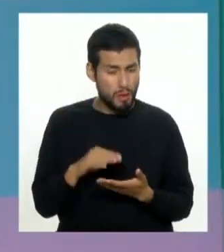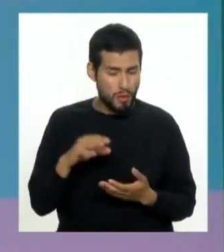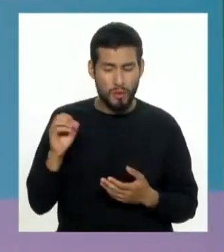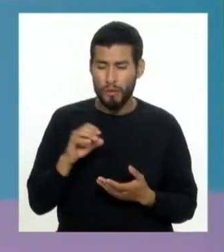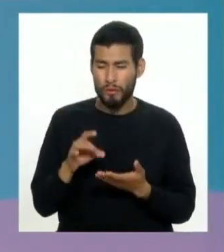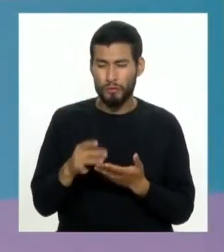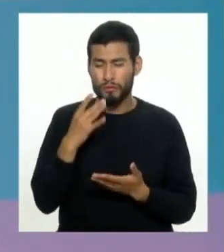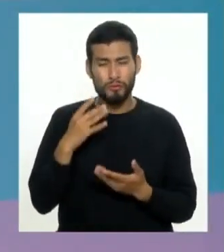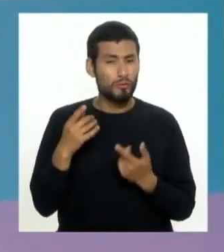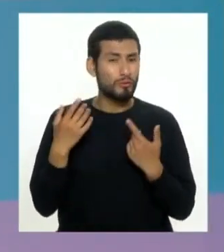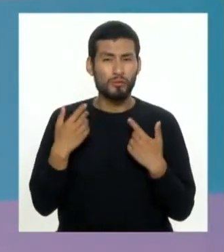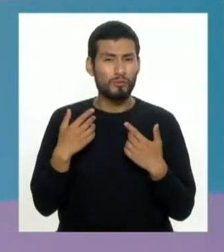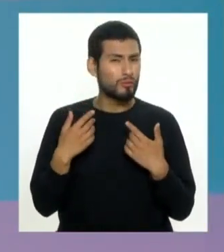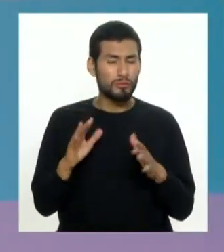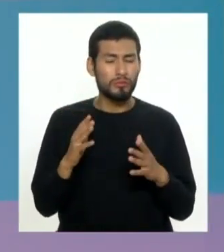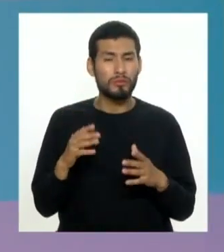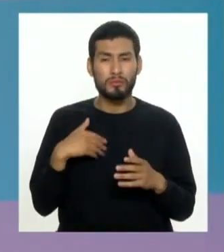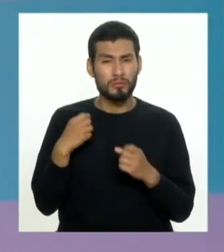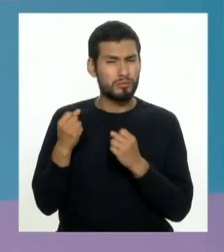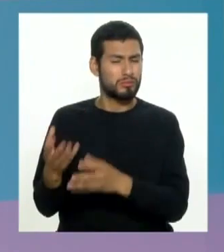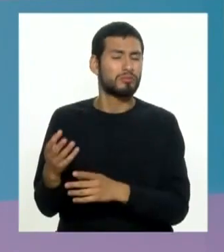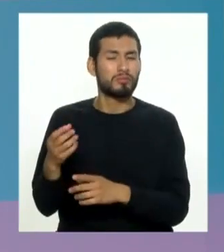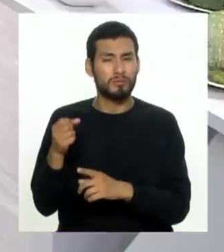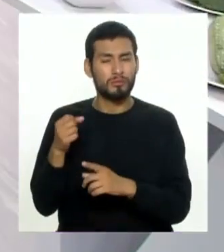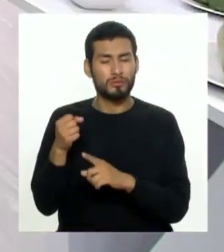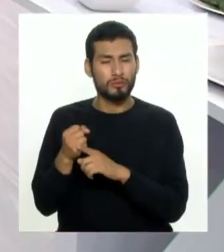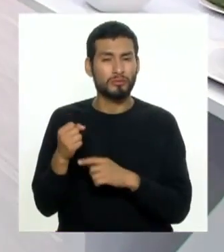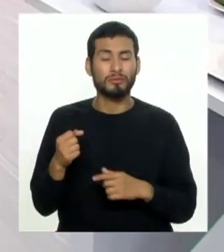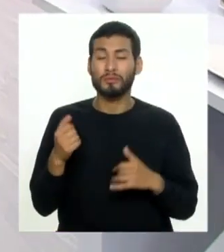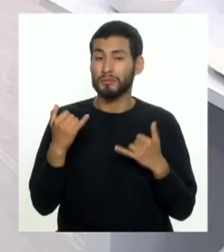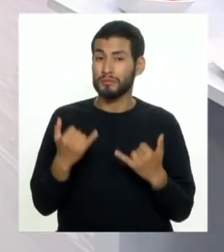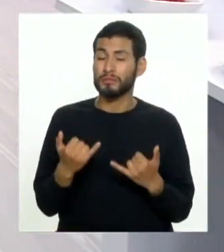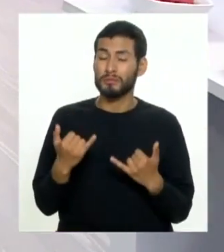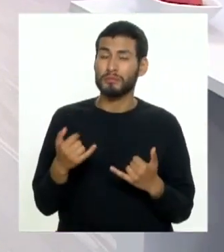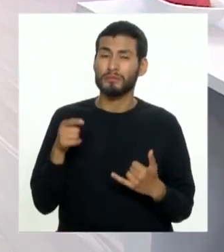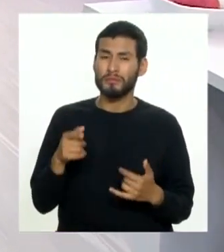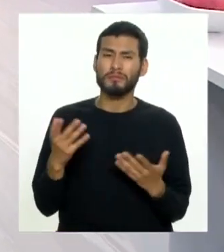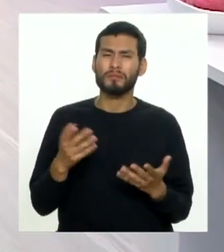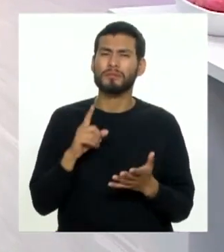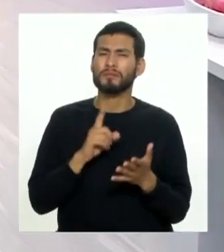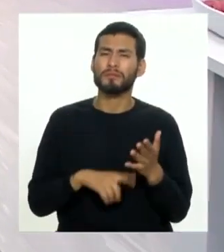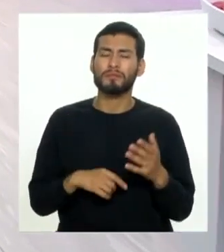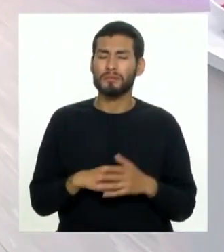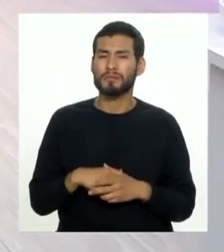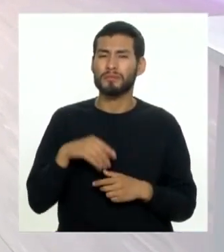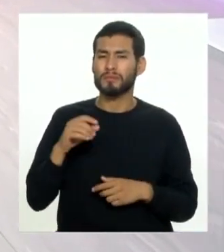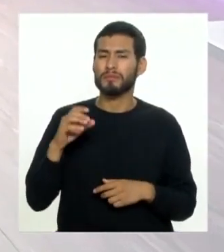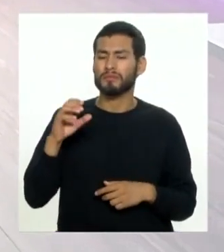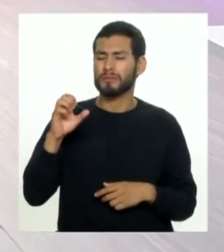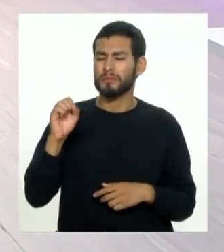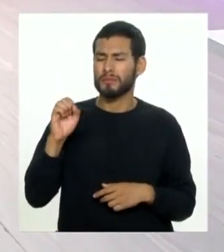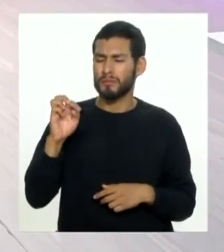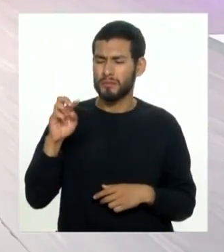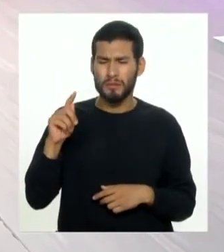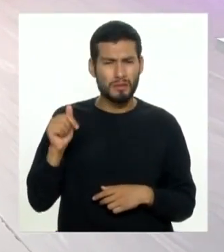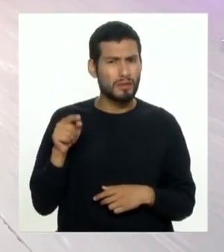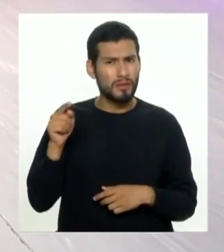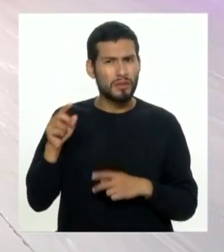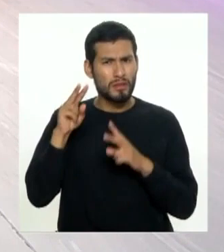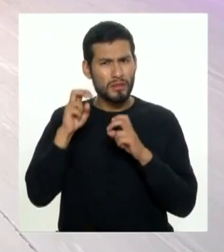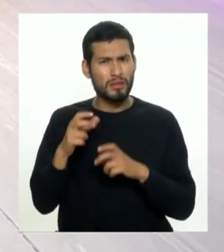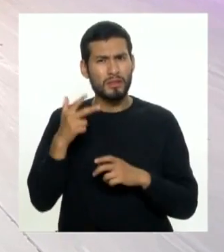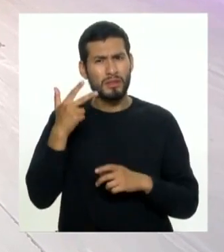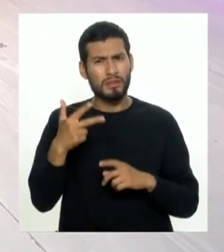medicamento cualquiera lo puede afectar. Hoy en la actualidad él está tomando lo que es el Keppra y ha sido evaluado por